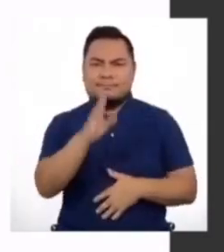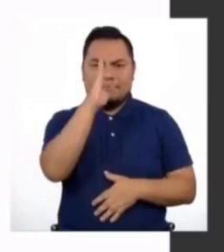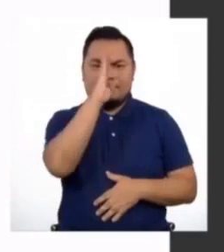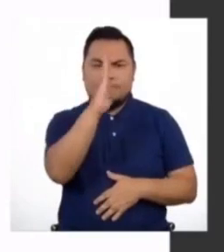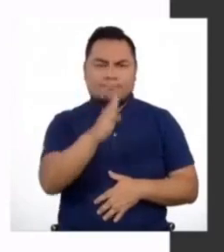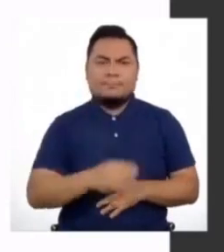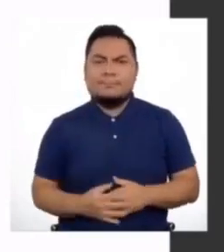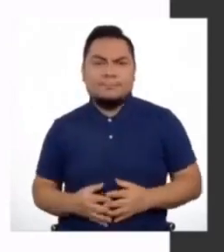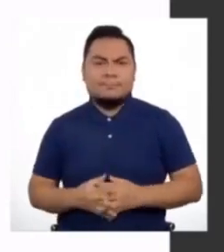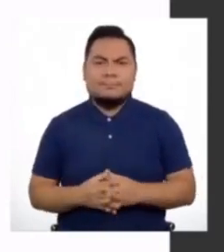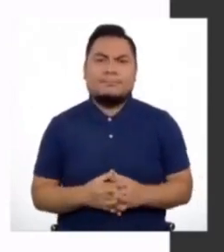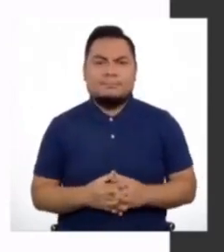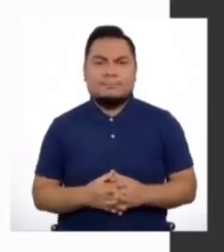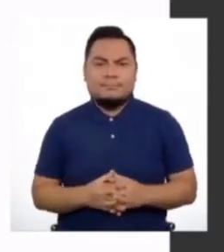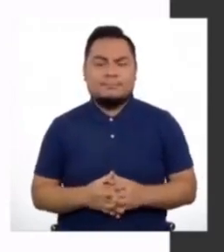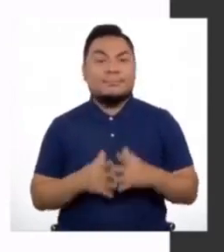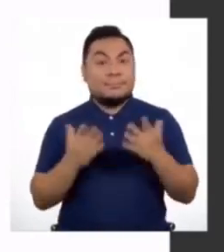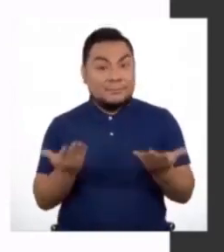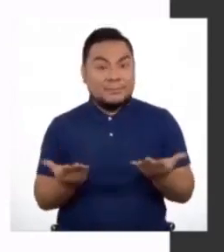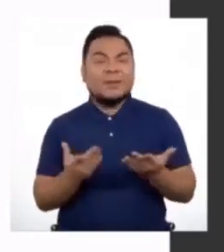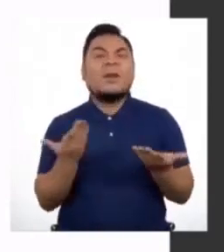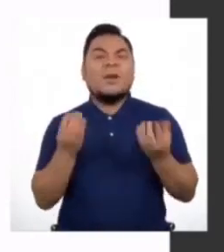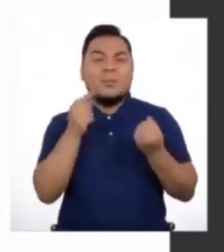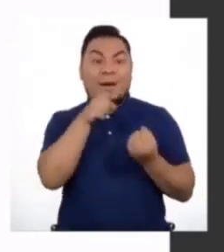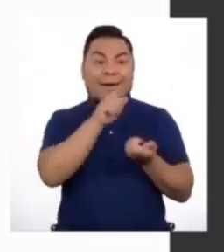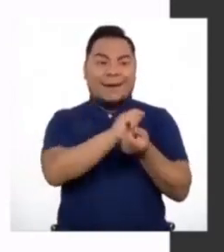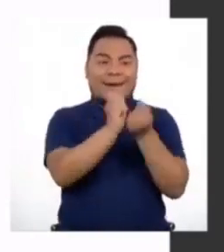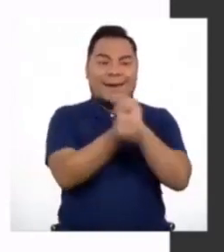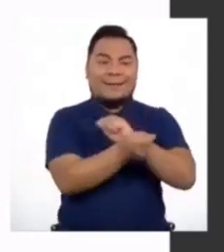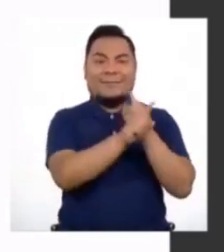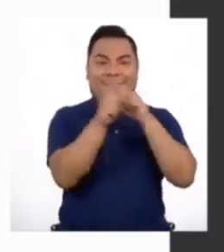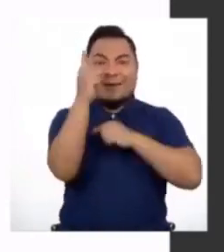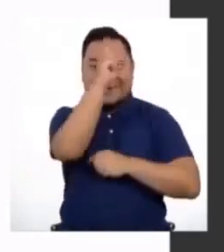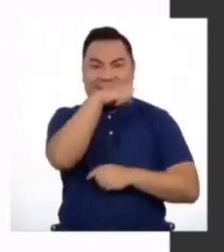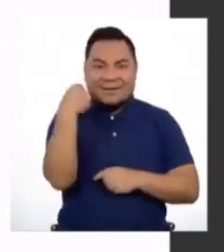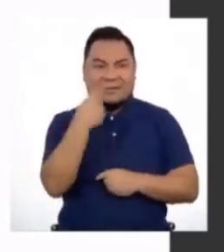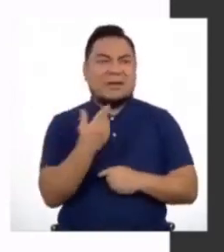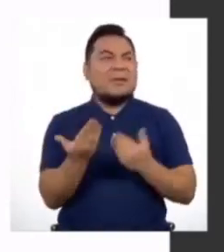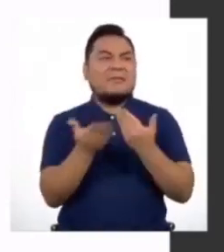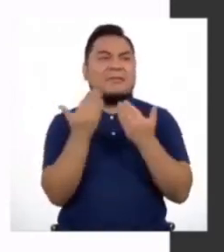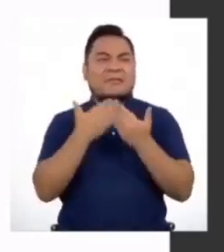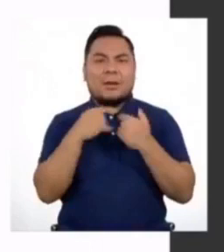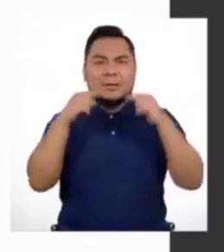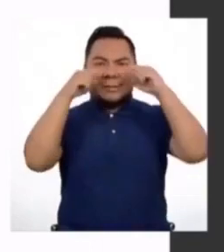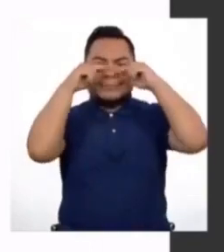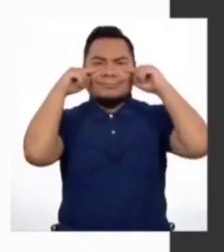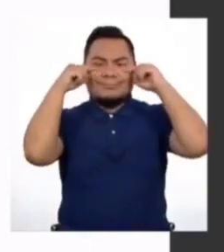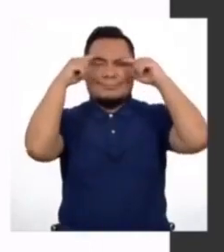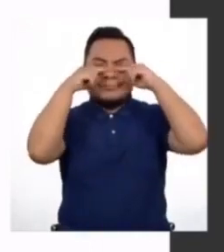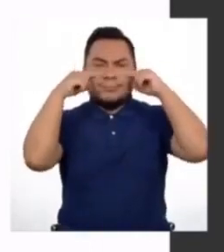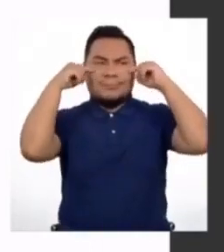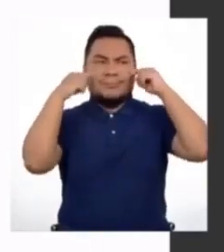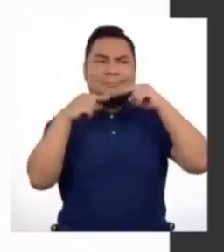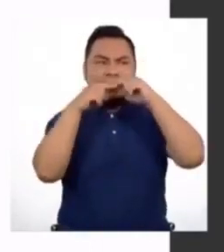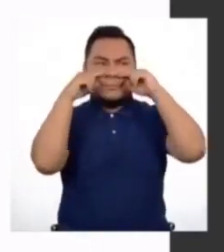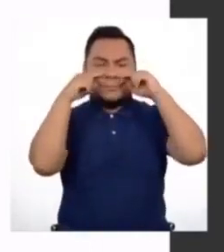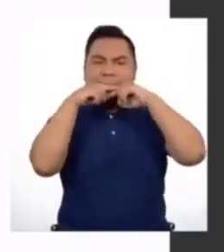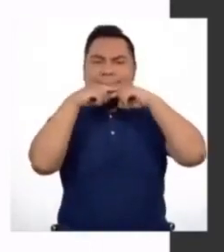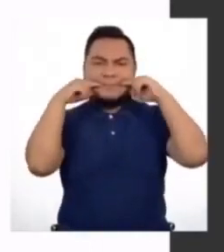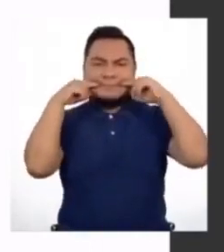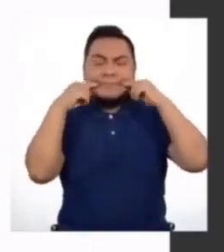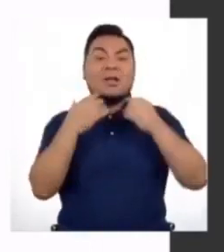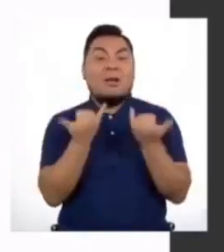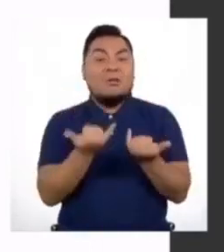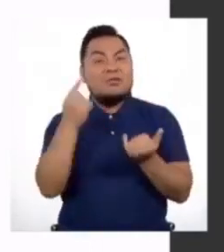una manera similar. Vamos a hacerlo en caricatura, primero muy simple, luego en caricatura, y luego un resultado